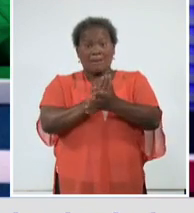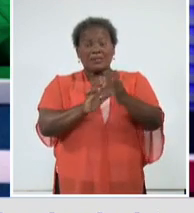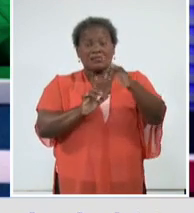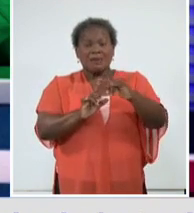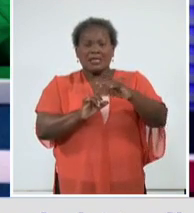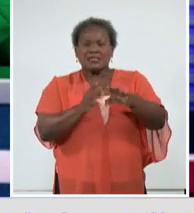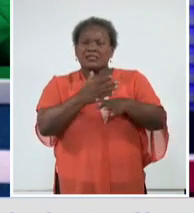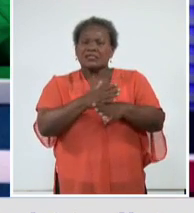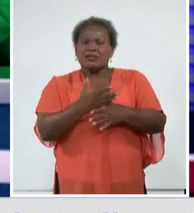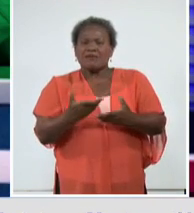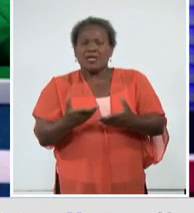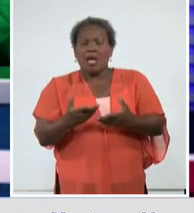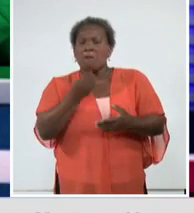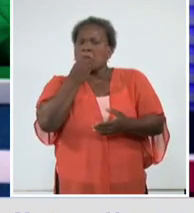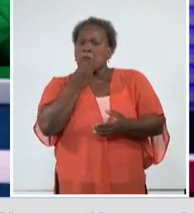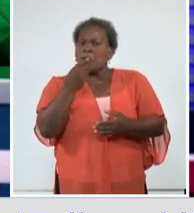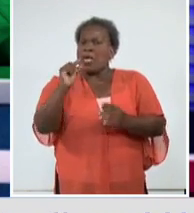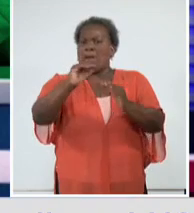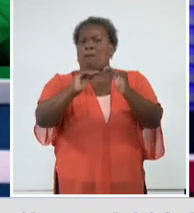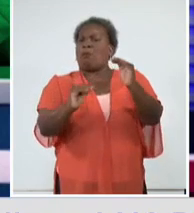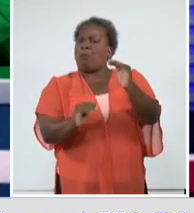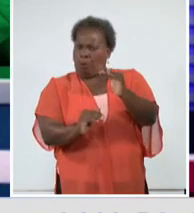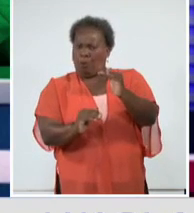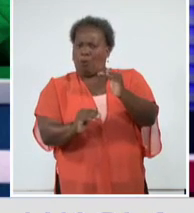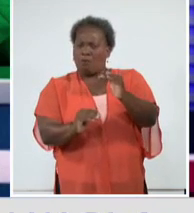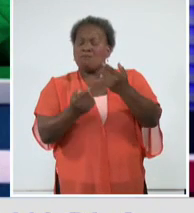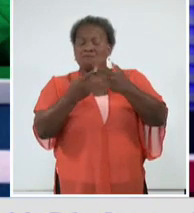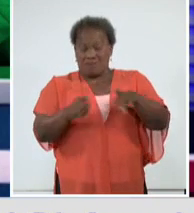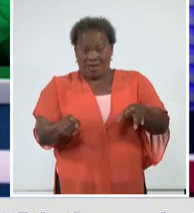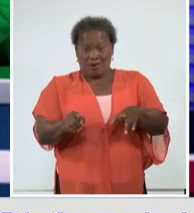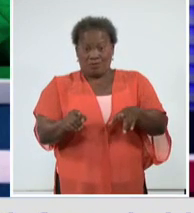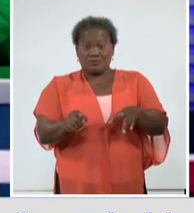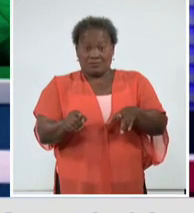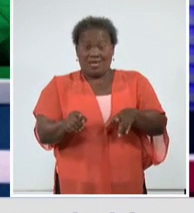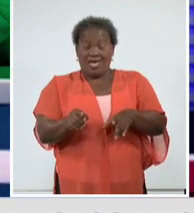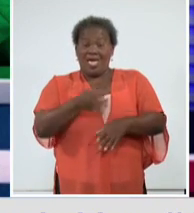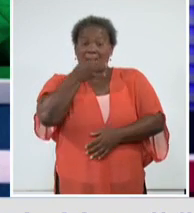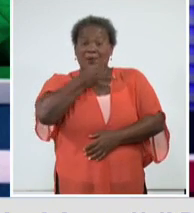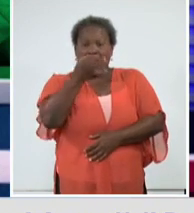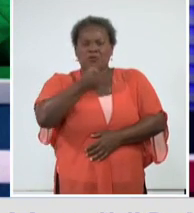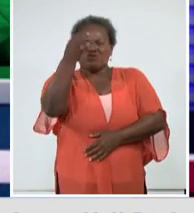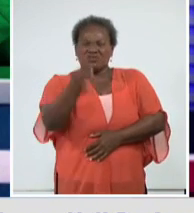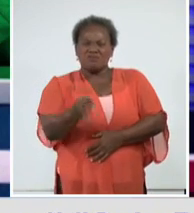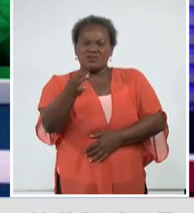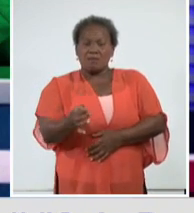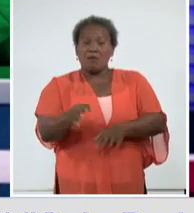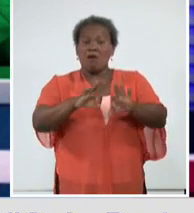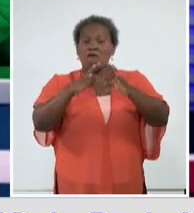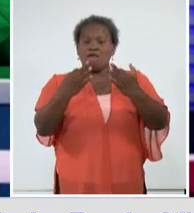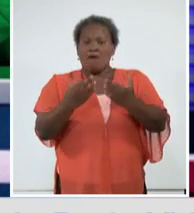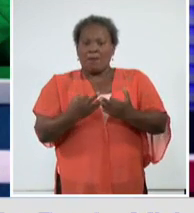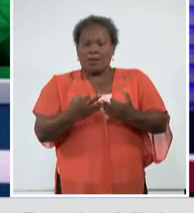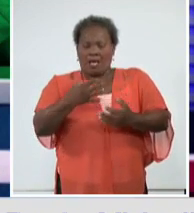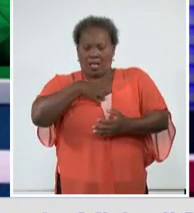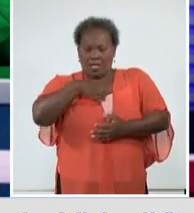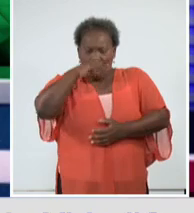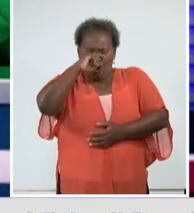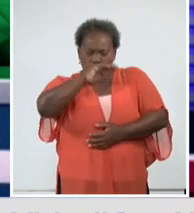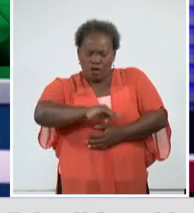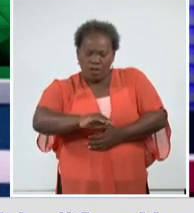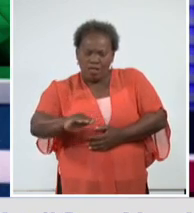no ser significativo, pero siempre decimos, para la familia que ha tenido enfermo un niño, una niña